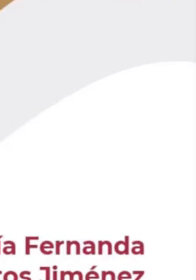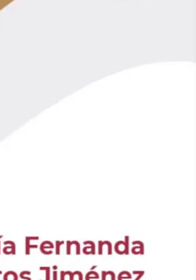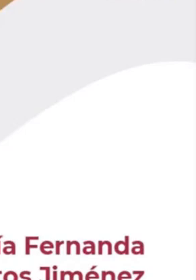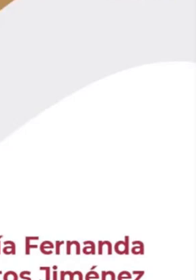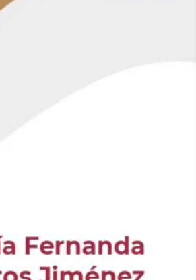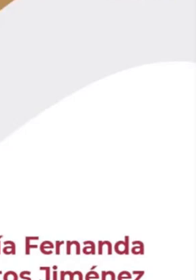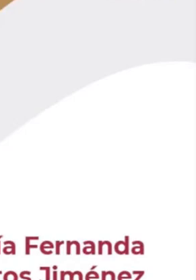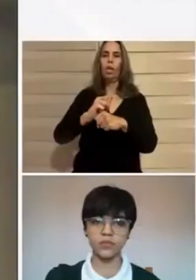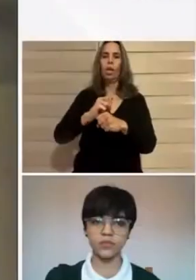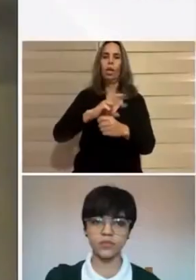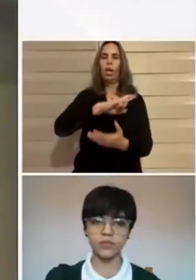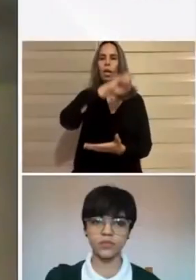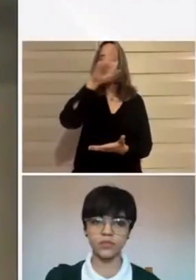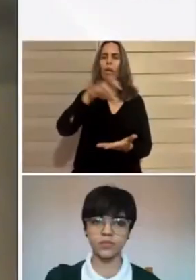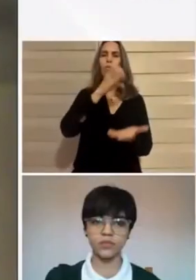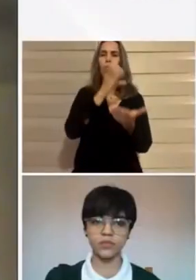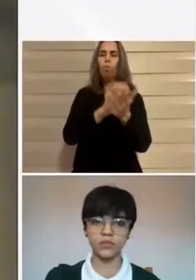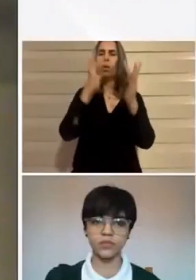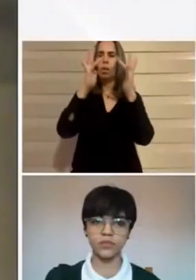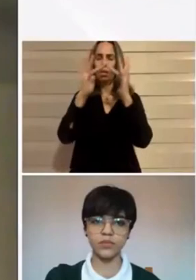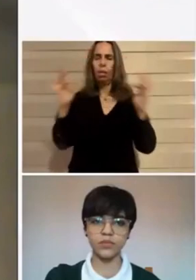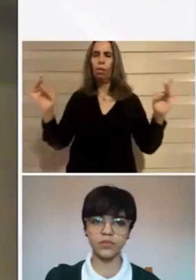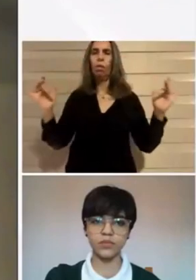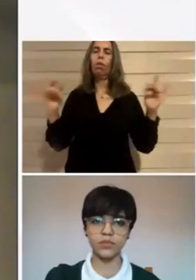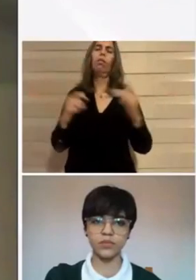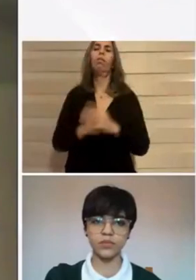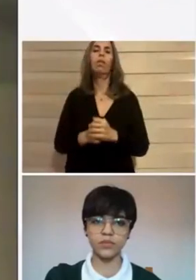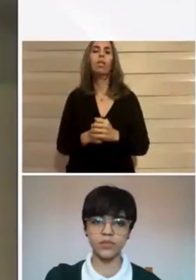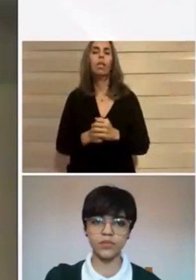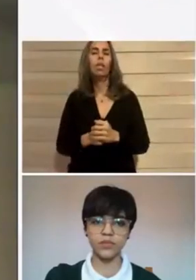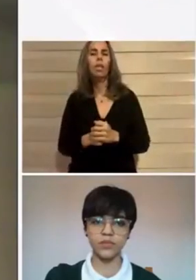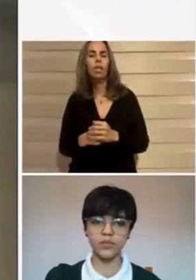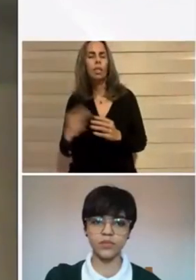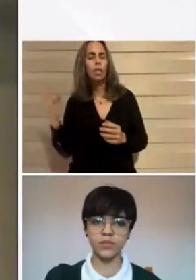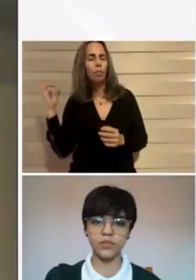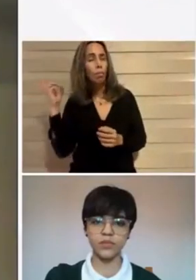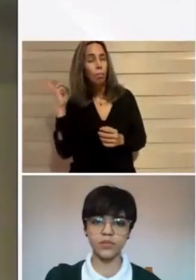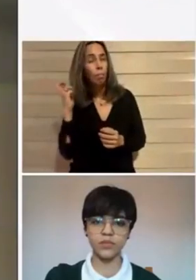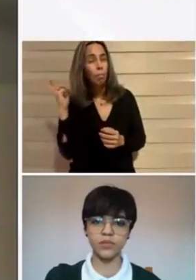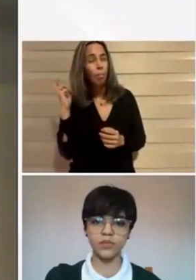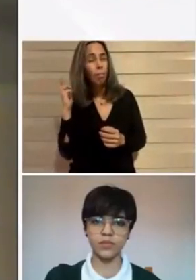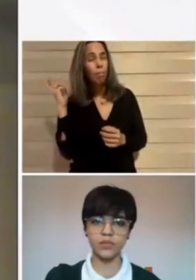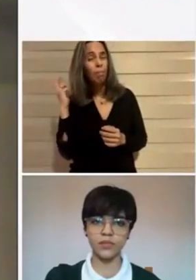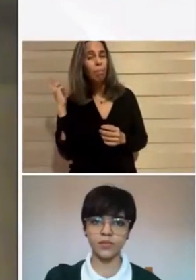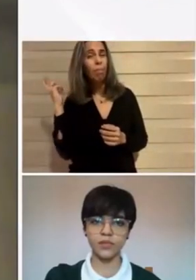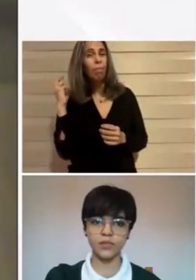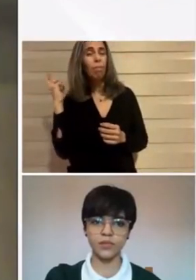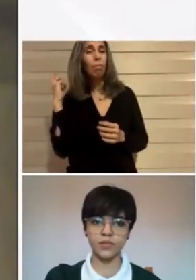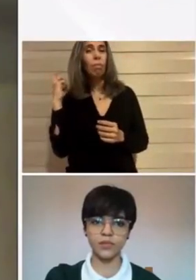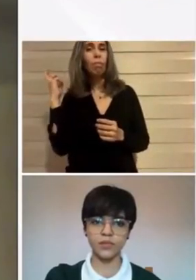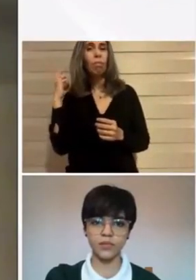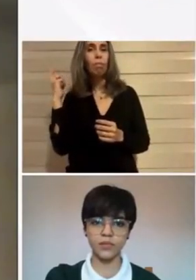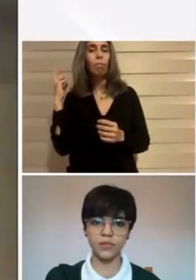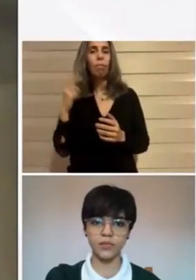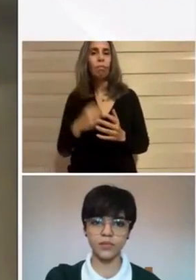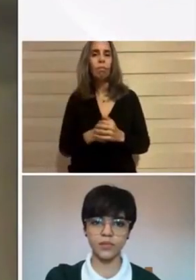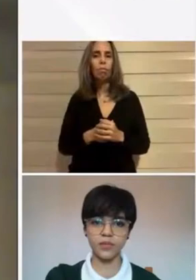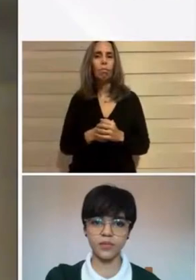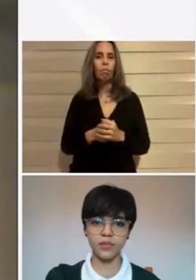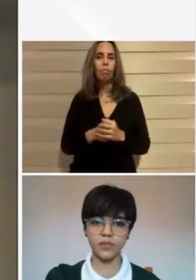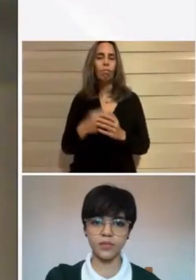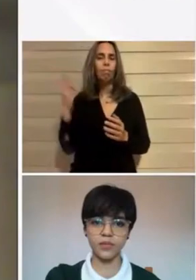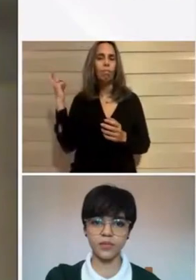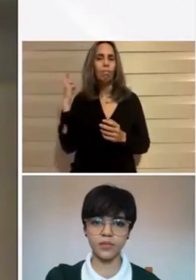tendrá el honor de presentar a Silvia Singer, directora general y fundadora del Museo Interactivo de